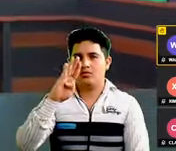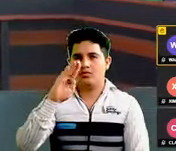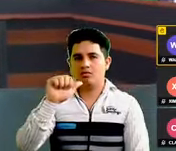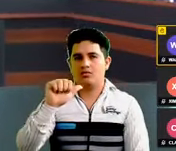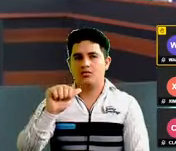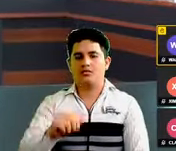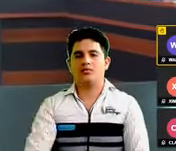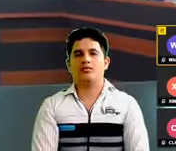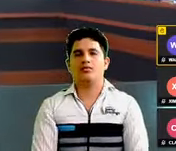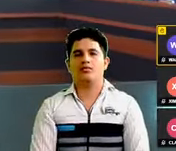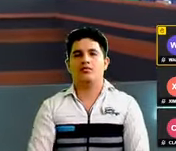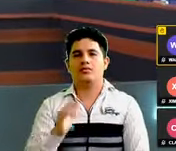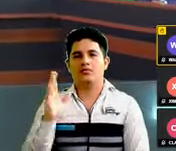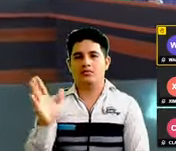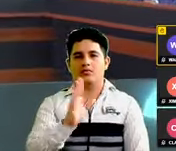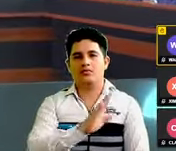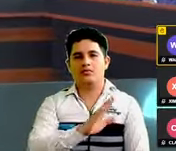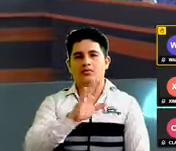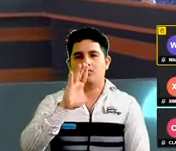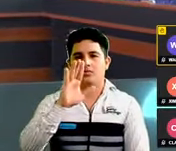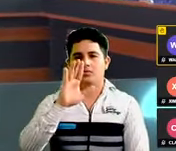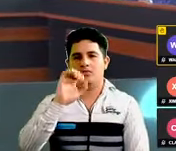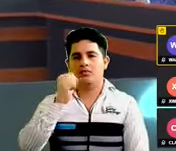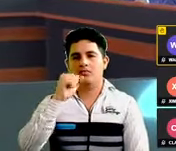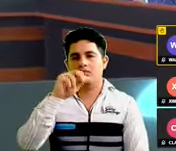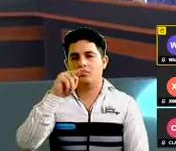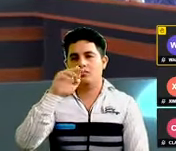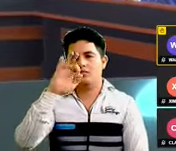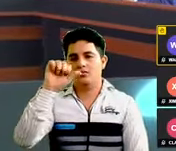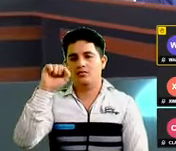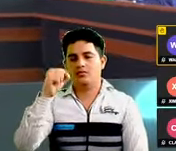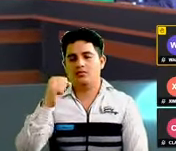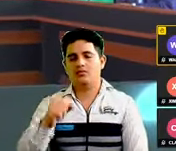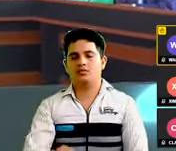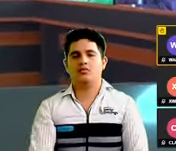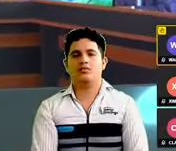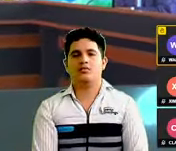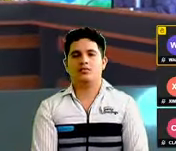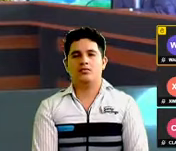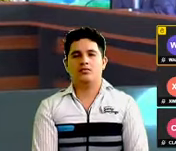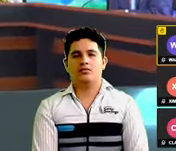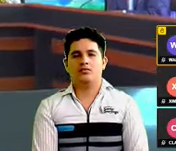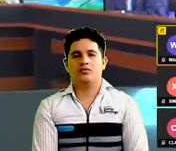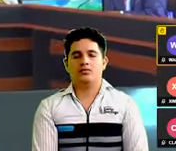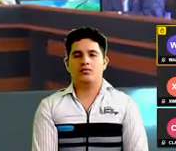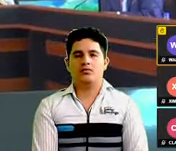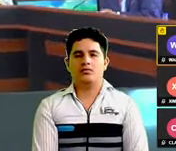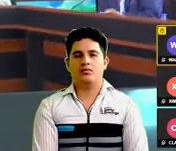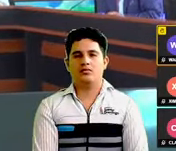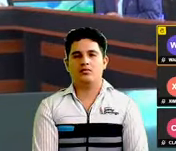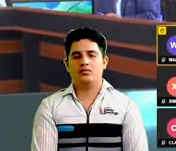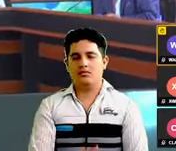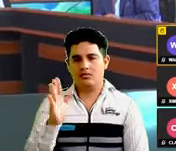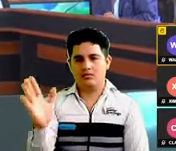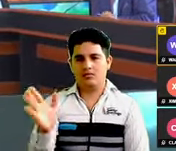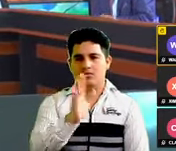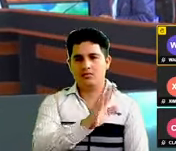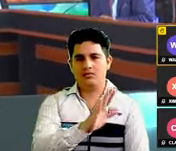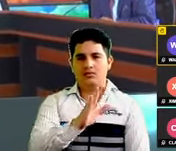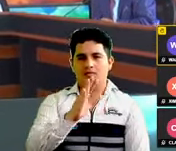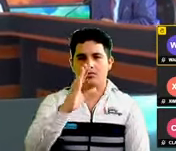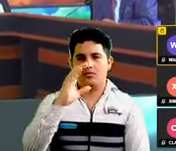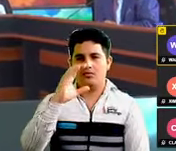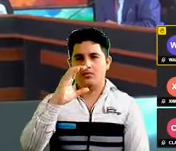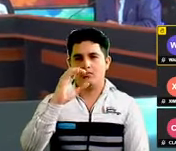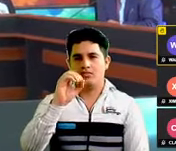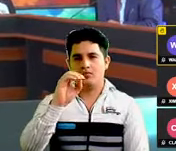16 de marzo. España Mutre Santa Georgina, lote ubicado en el asentamiento Valle Encantado. Domínguez